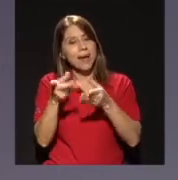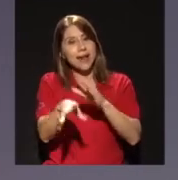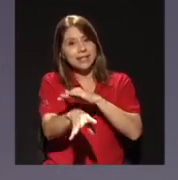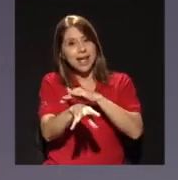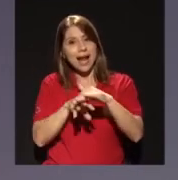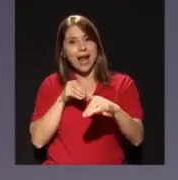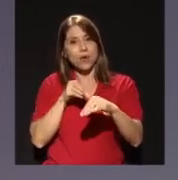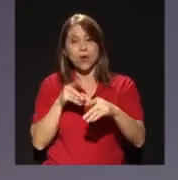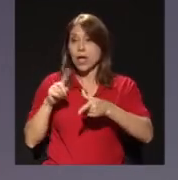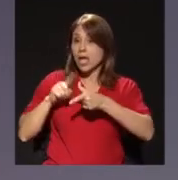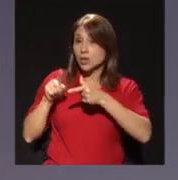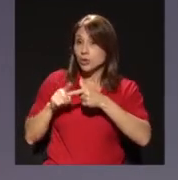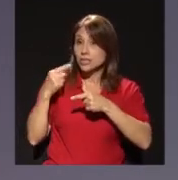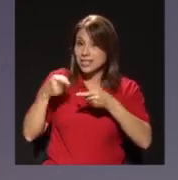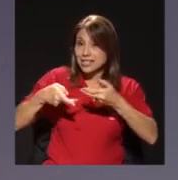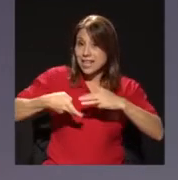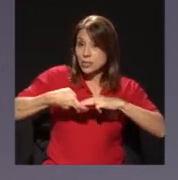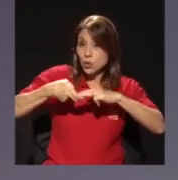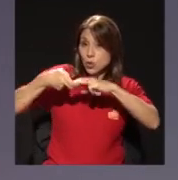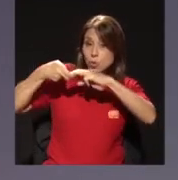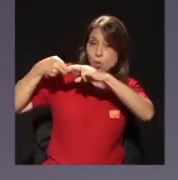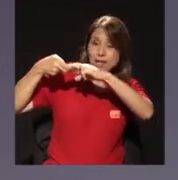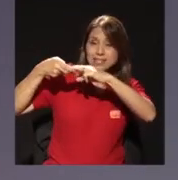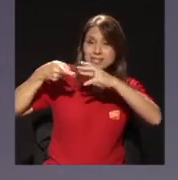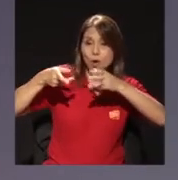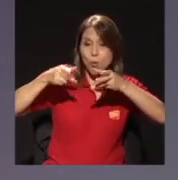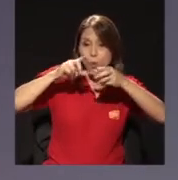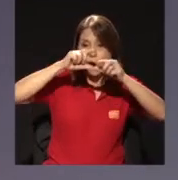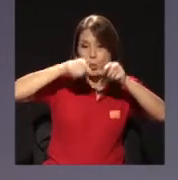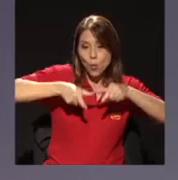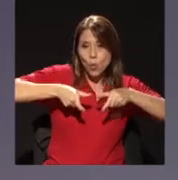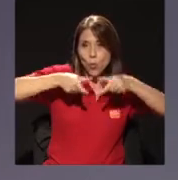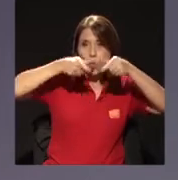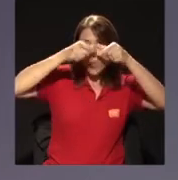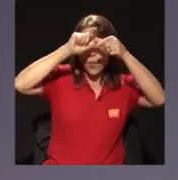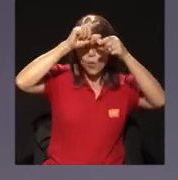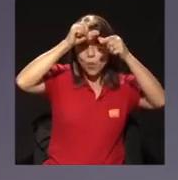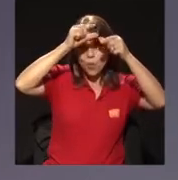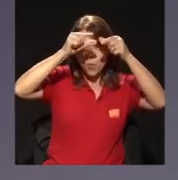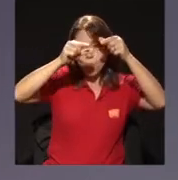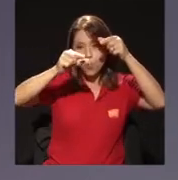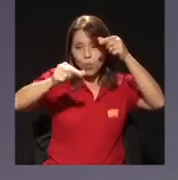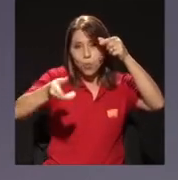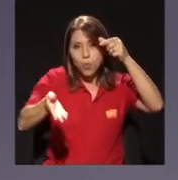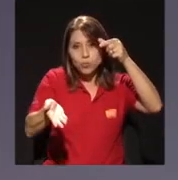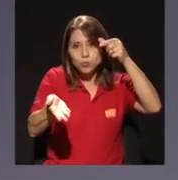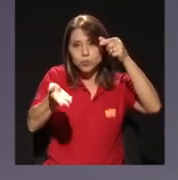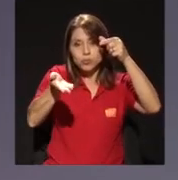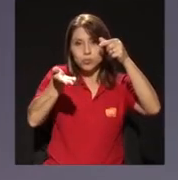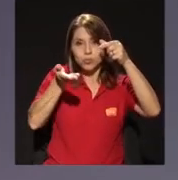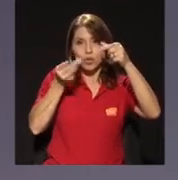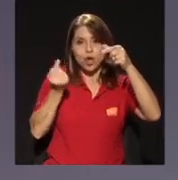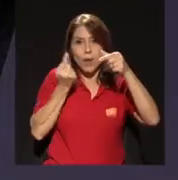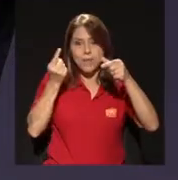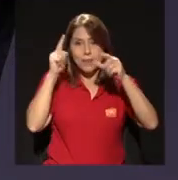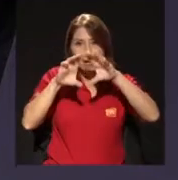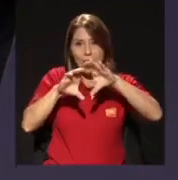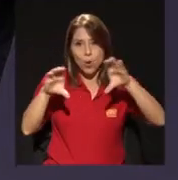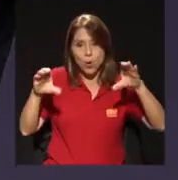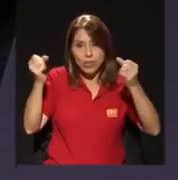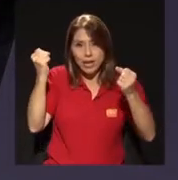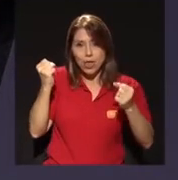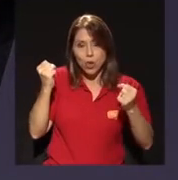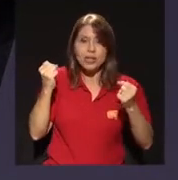solo para contenedores. Pues estas no. Ajá. Estas también están adaptadas, las hicieron conforme a lo que se le pidió,